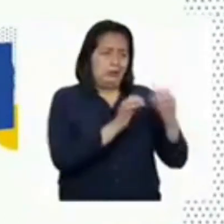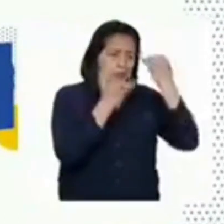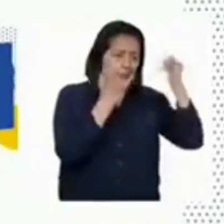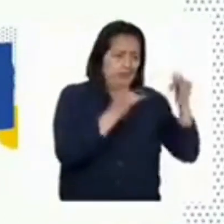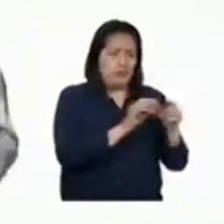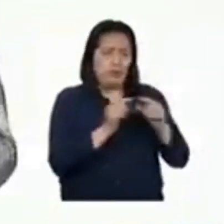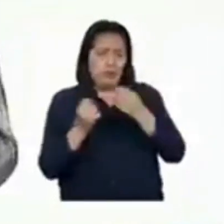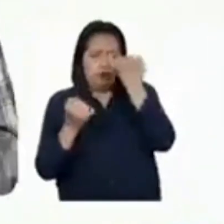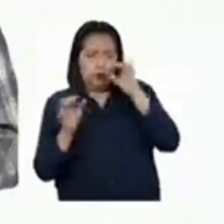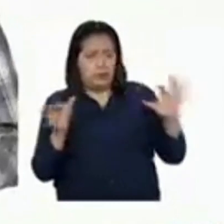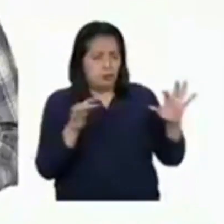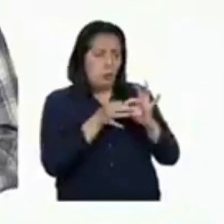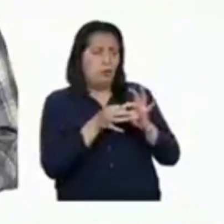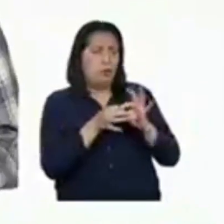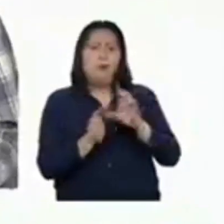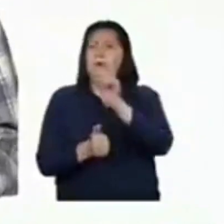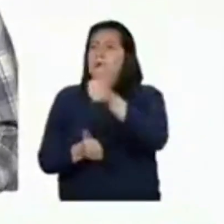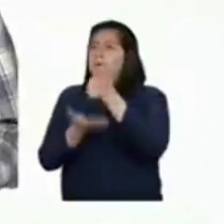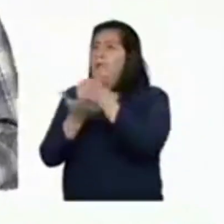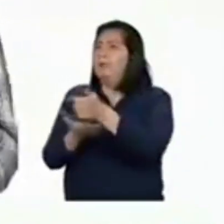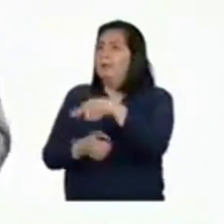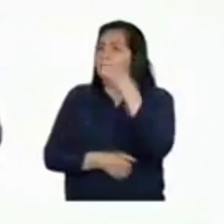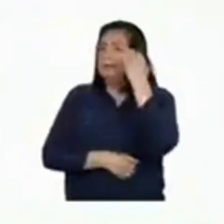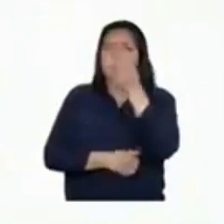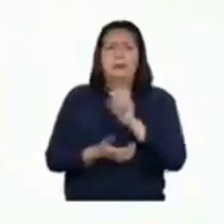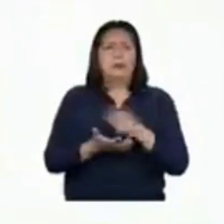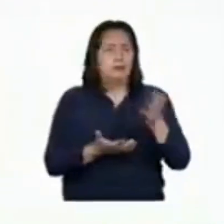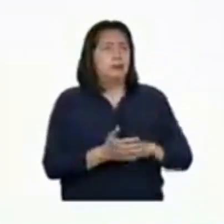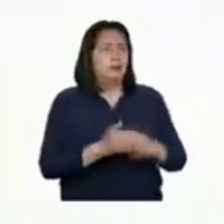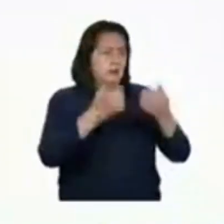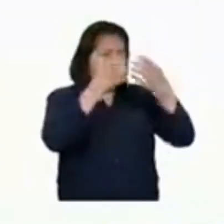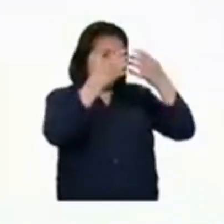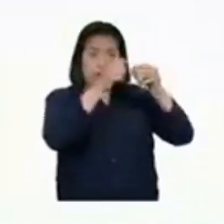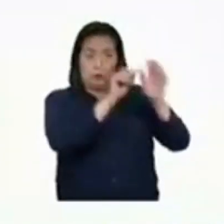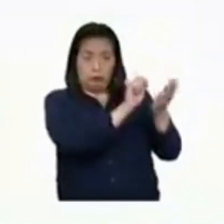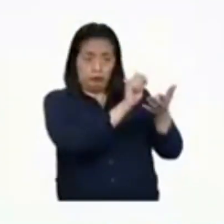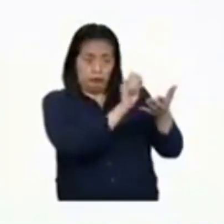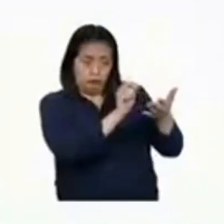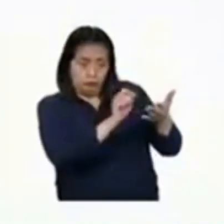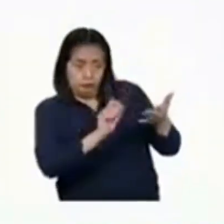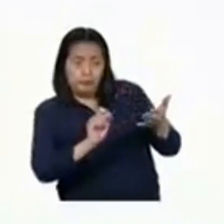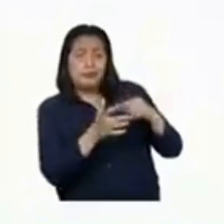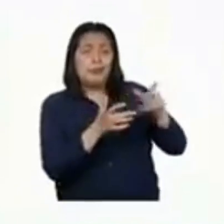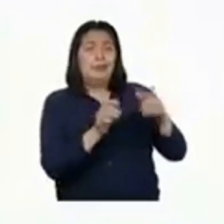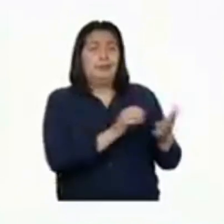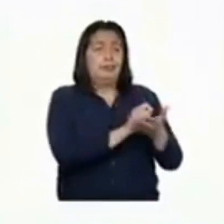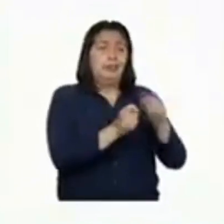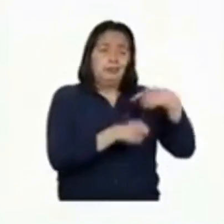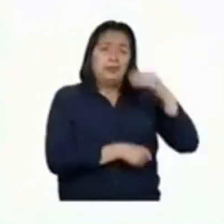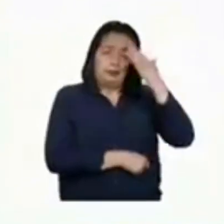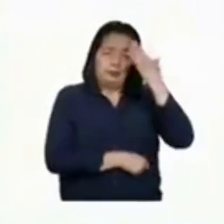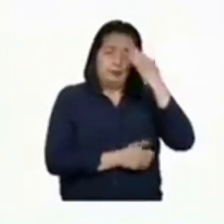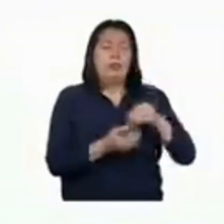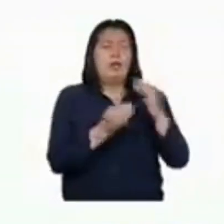que se entiendan. Muy buena propuesta, Patricia. Según la estructura del texto argumentativo, ya tenemos los criterios